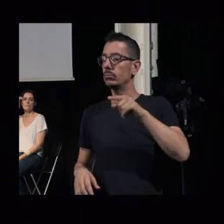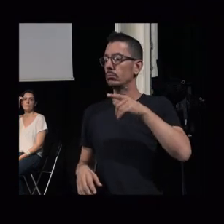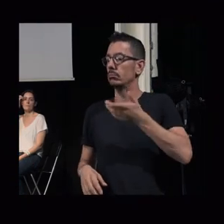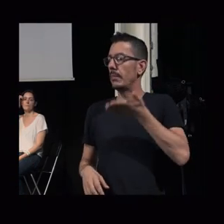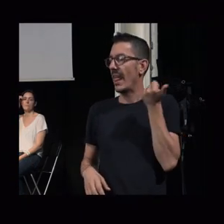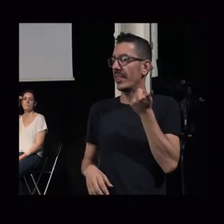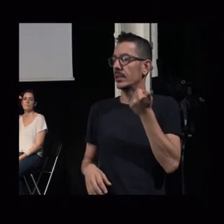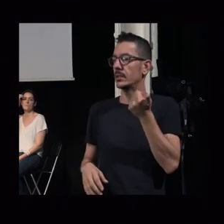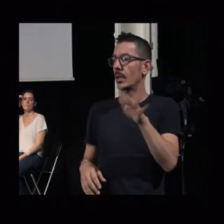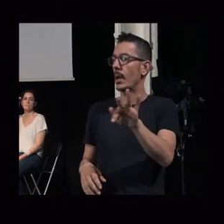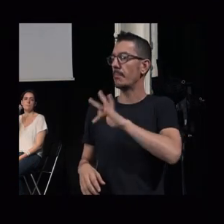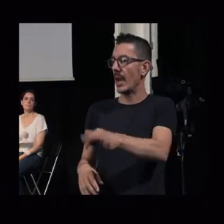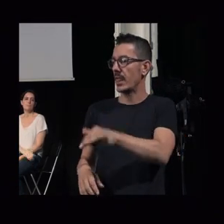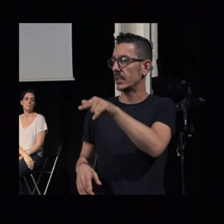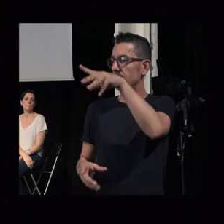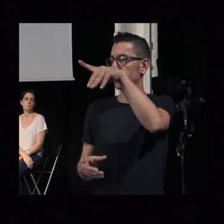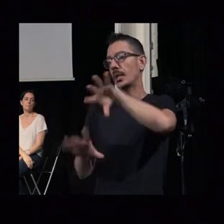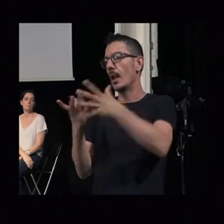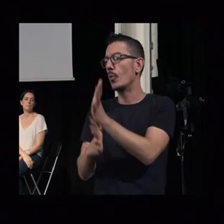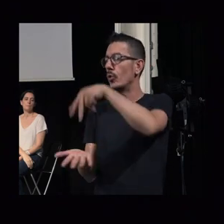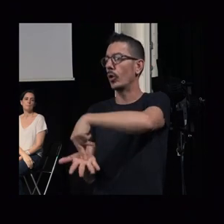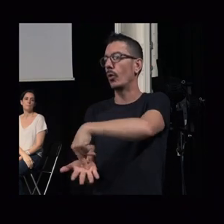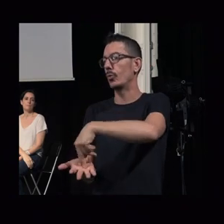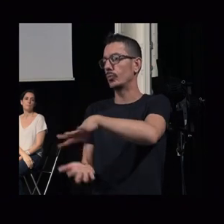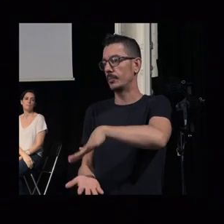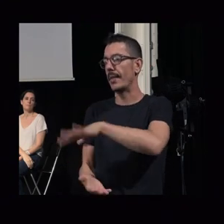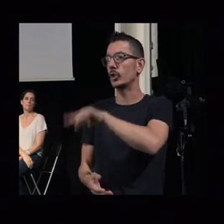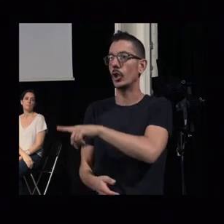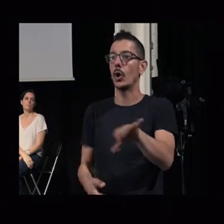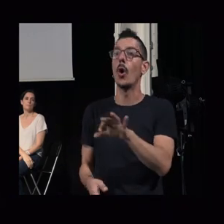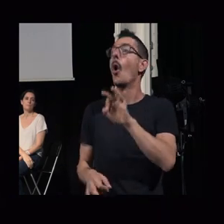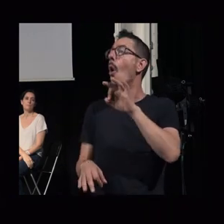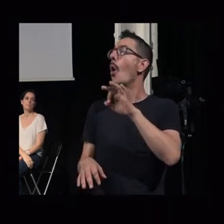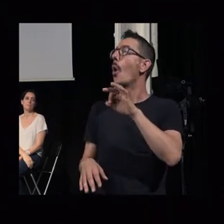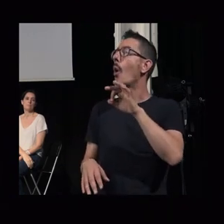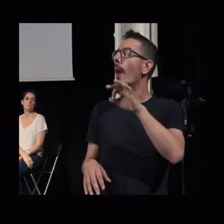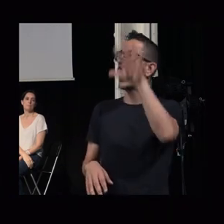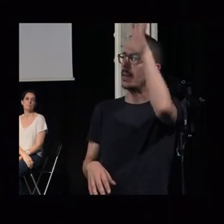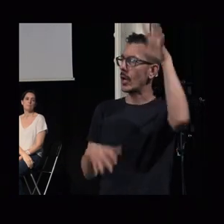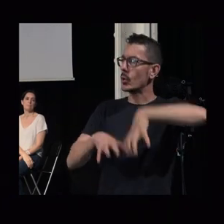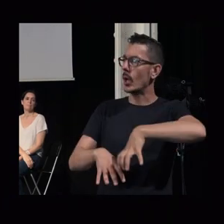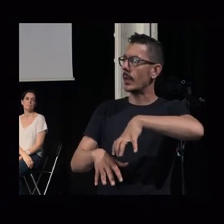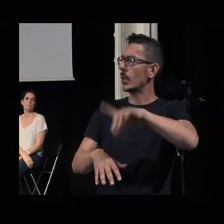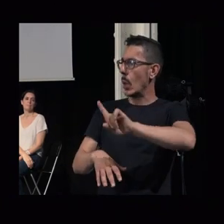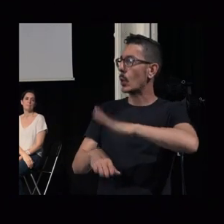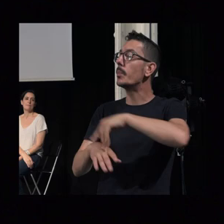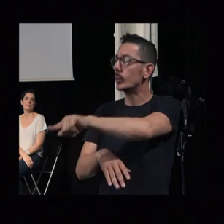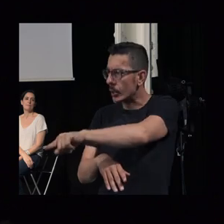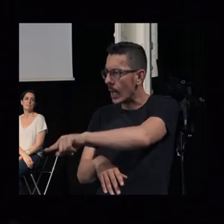del patriarcado, si por nuestra culpa llueve en verano o nieva en invierno,